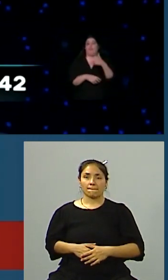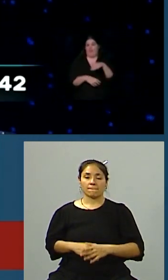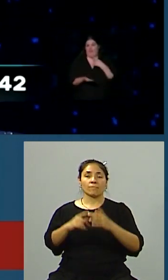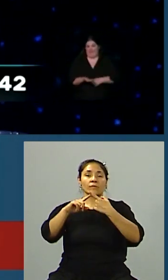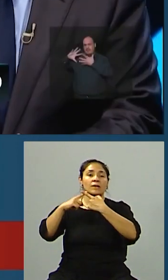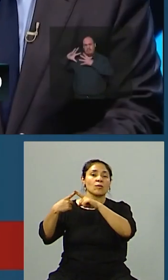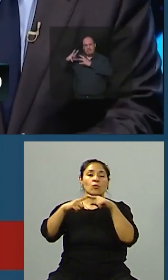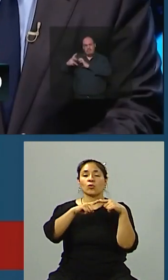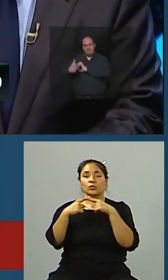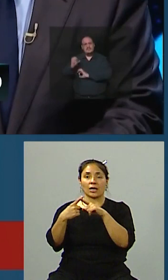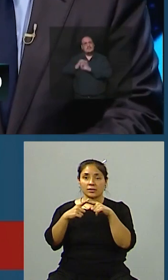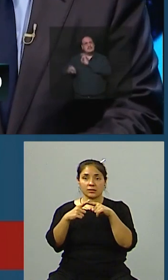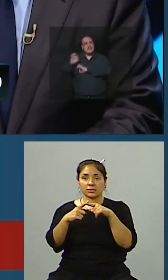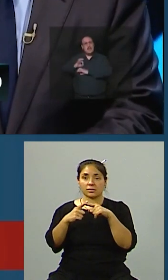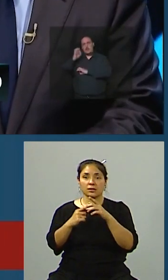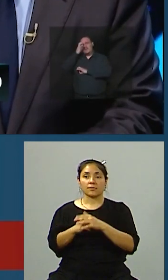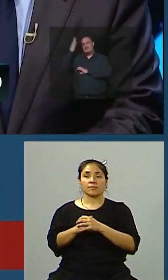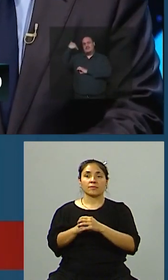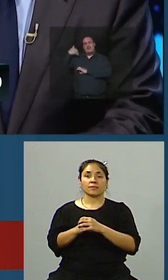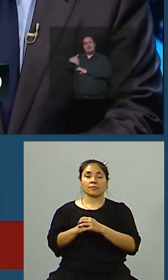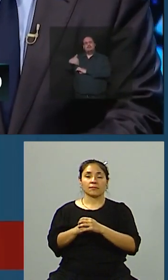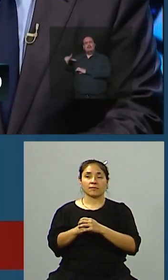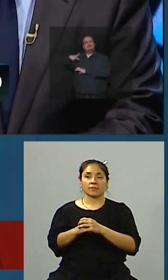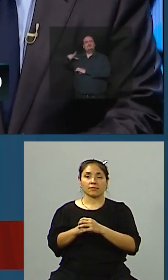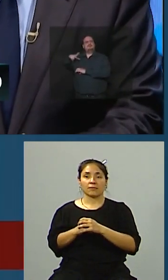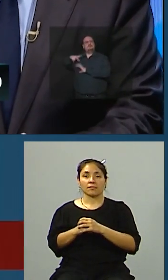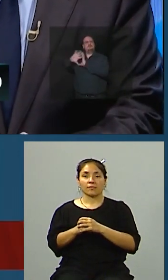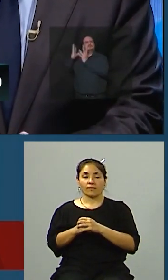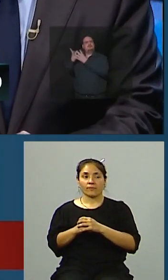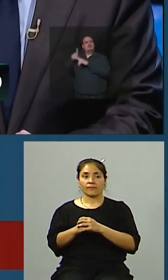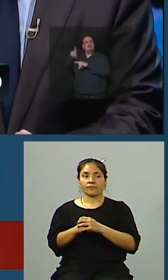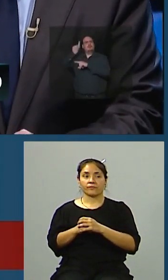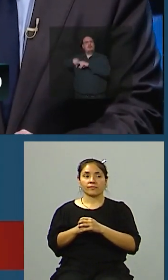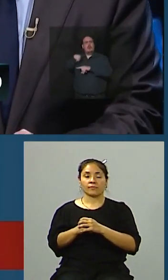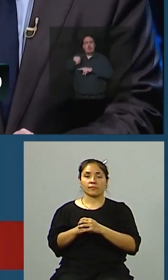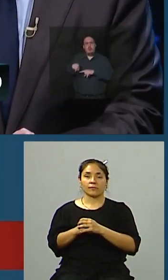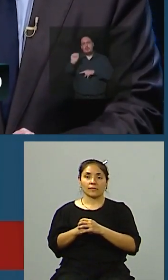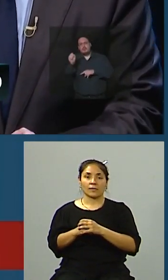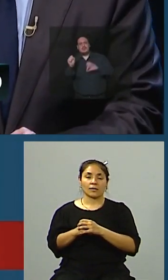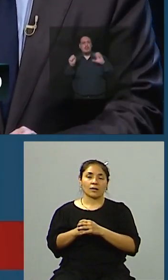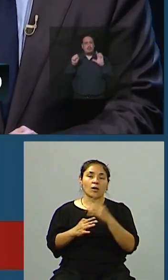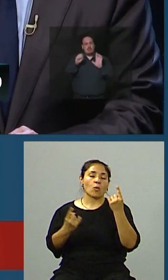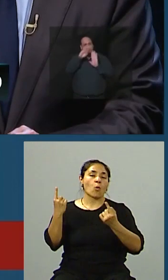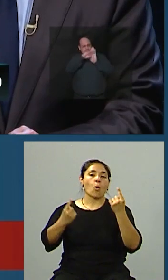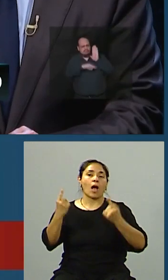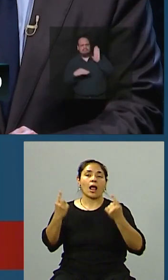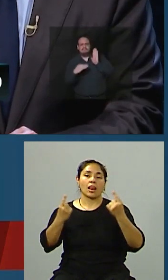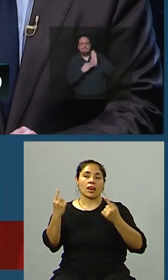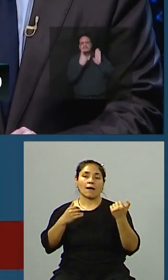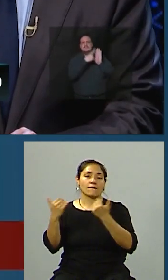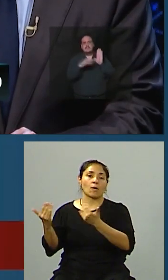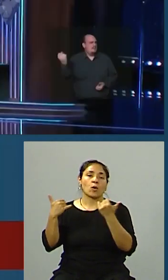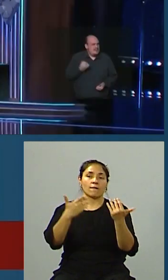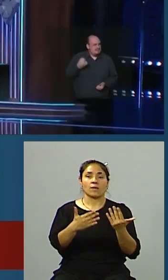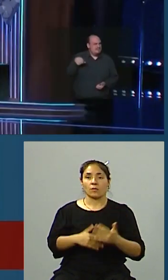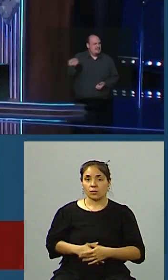los candidatos los empuja un poco para, bueno, terminar de inclinarse para un lado o para el otro. Probablemente es lo que termine de ocurrir de aquí al momento